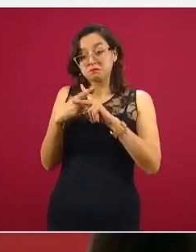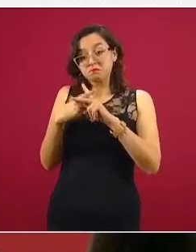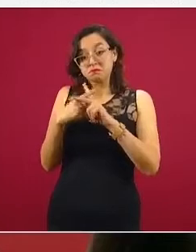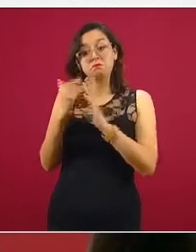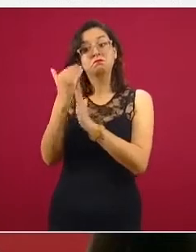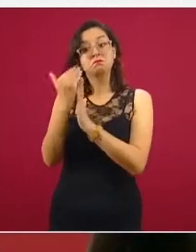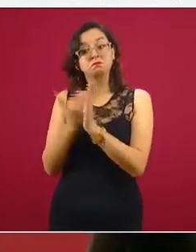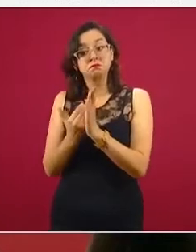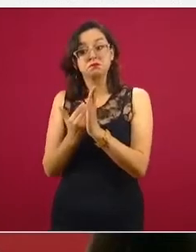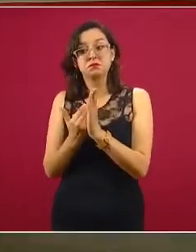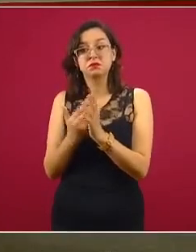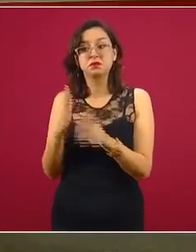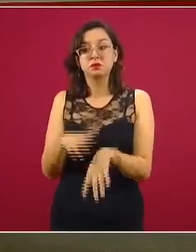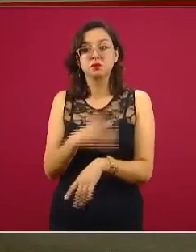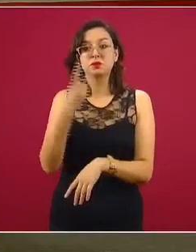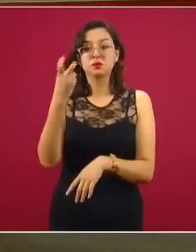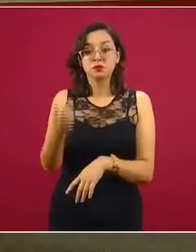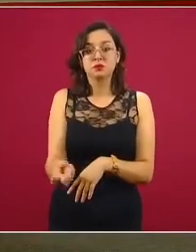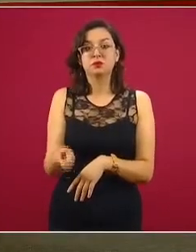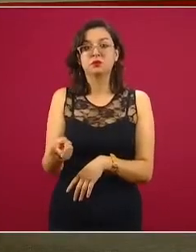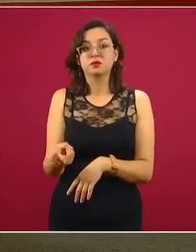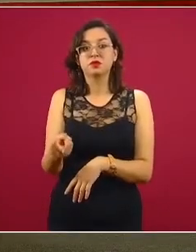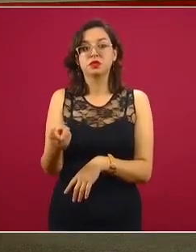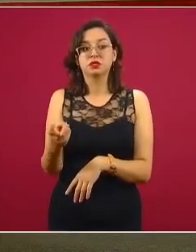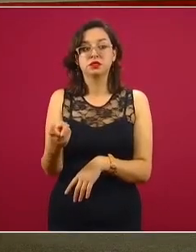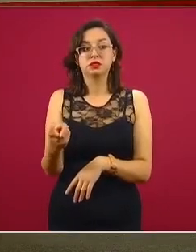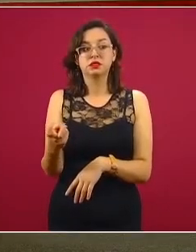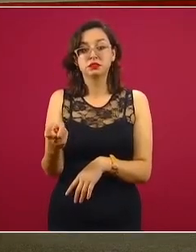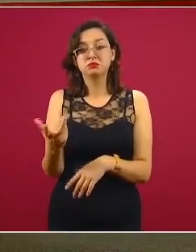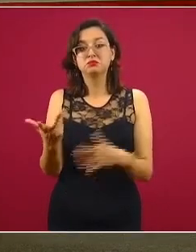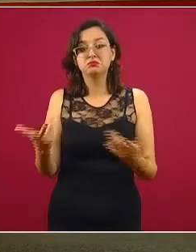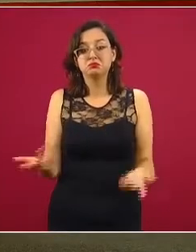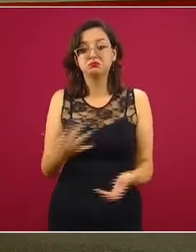decir, por eso decimos con toda